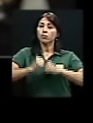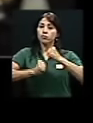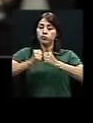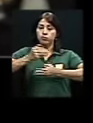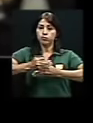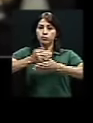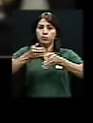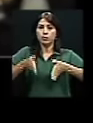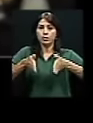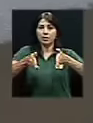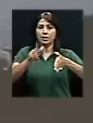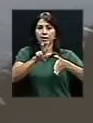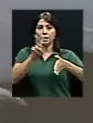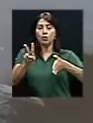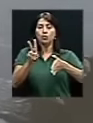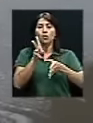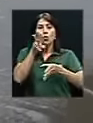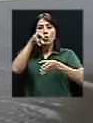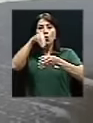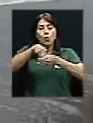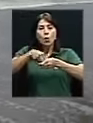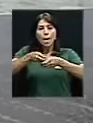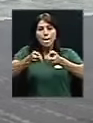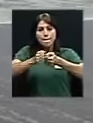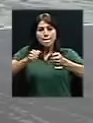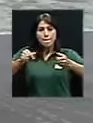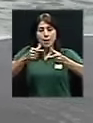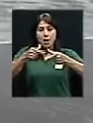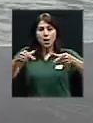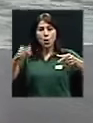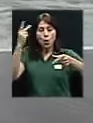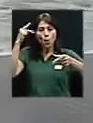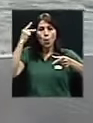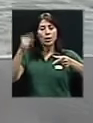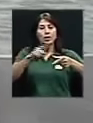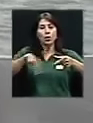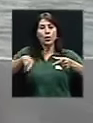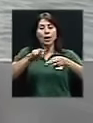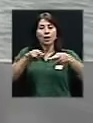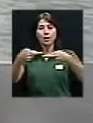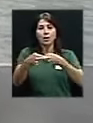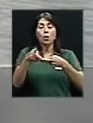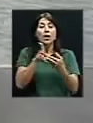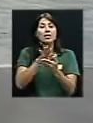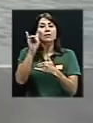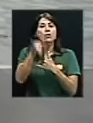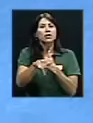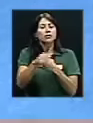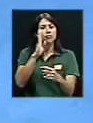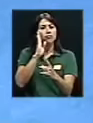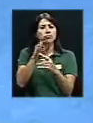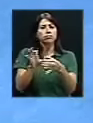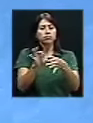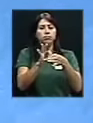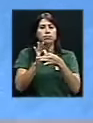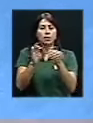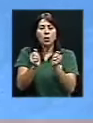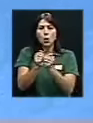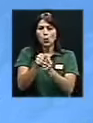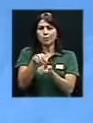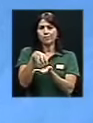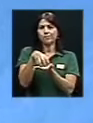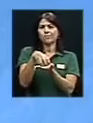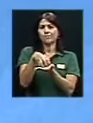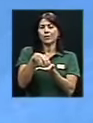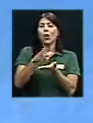ampliación de la Ruta 32 forma parte del mapa geopolítico de la región. Este proyecto se relaciona directamente con la polémica